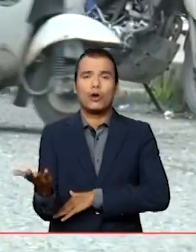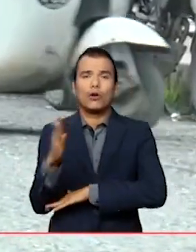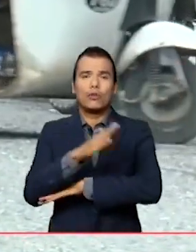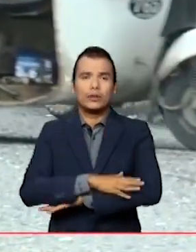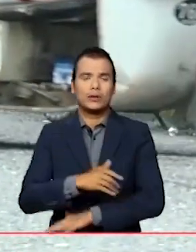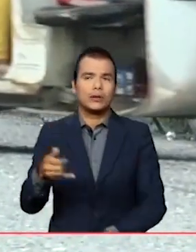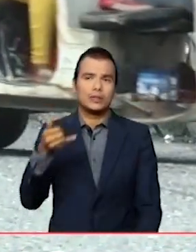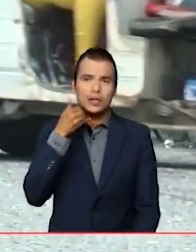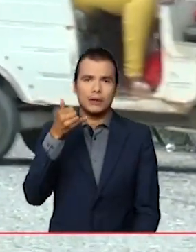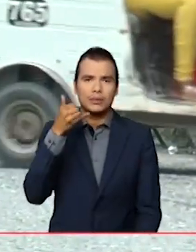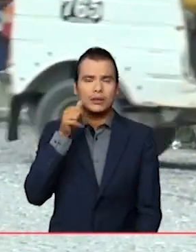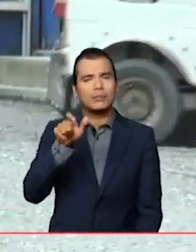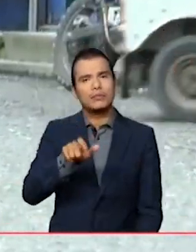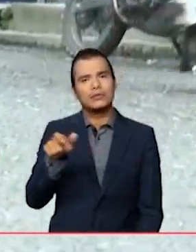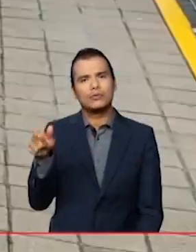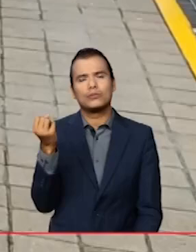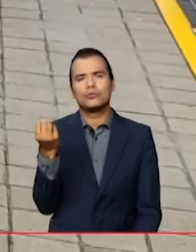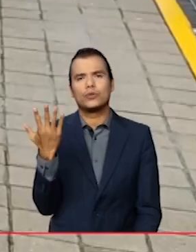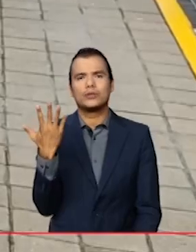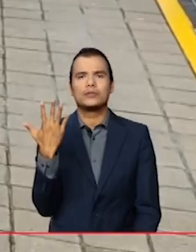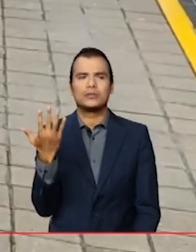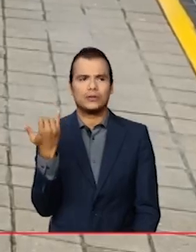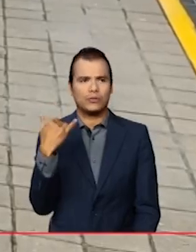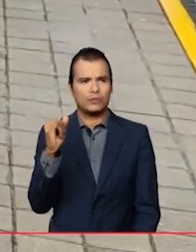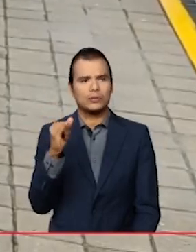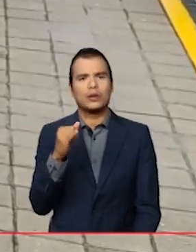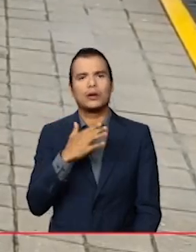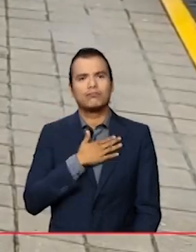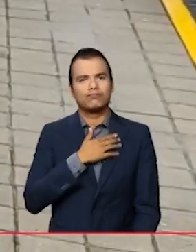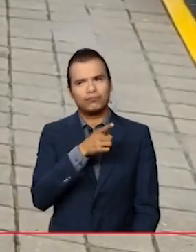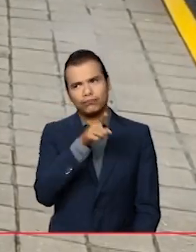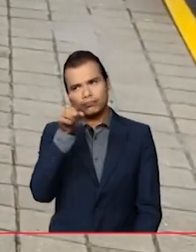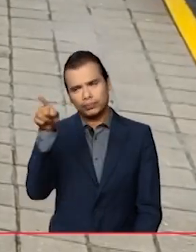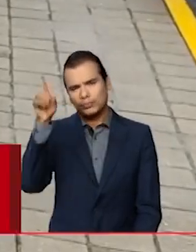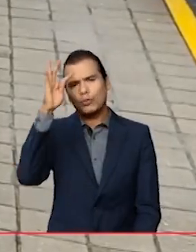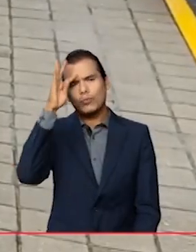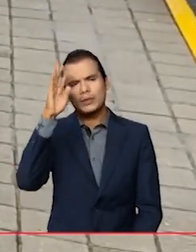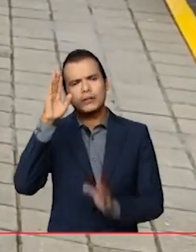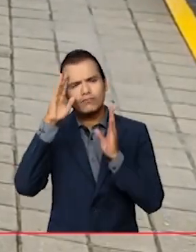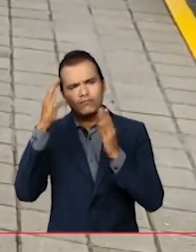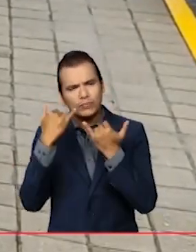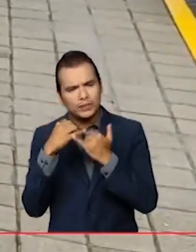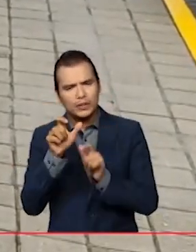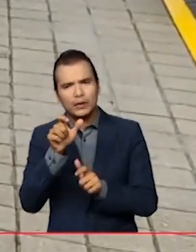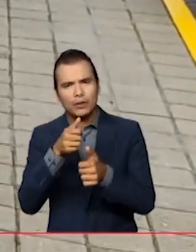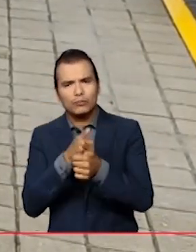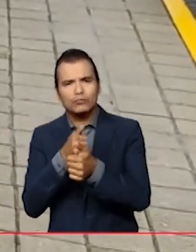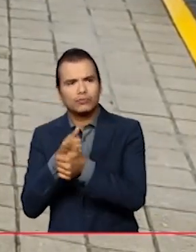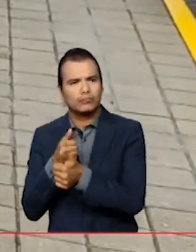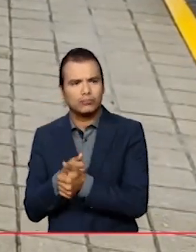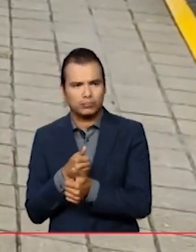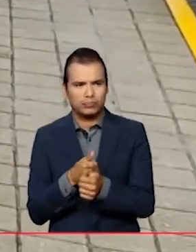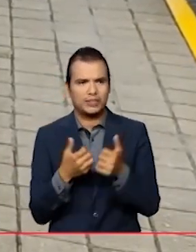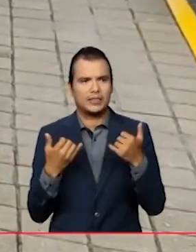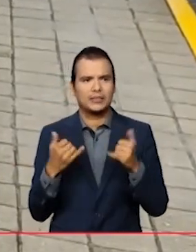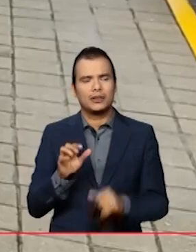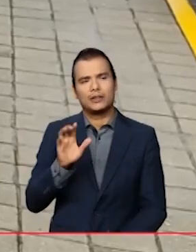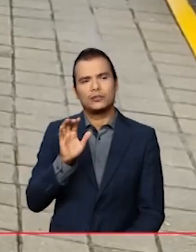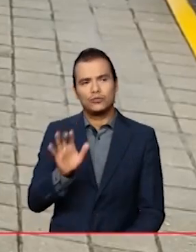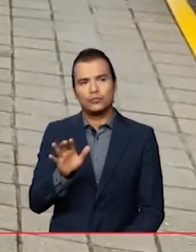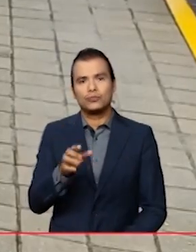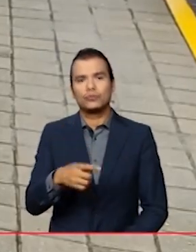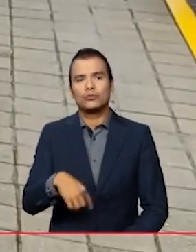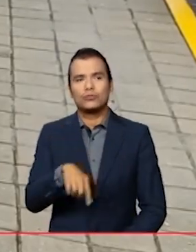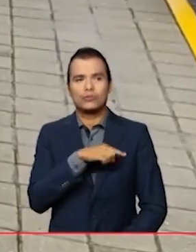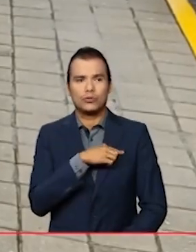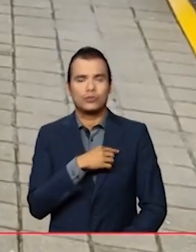5 o 6 llamadas que ya han sido atendidos en el Hospital Eduardo Santo y les estamos haciendo seguimiento, les estamos haciendo